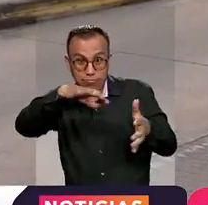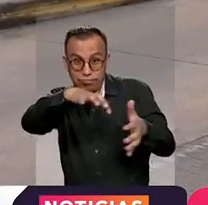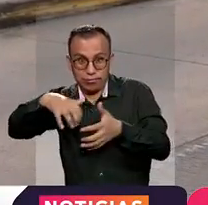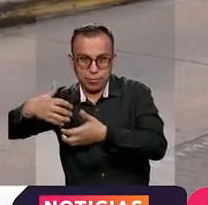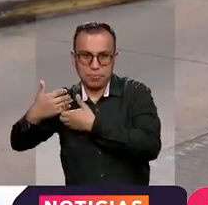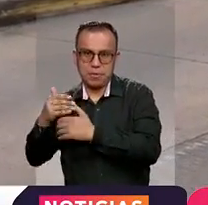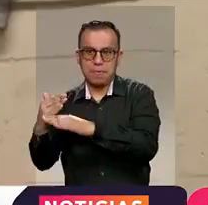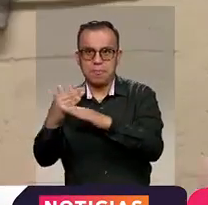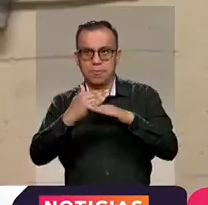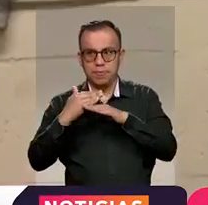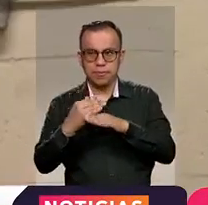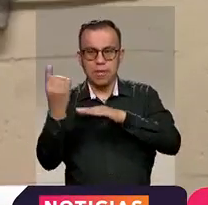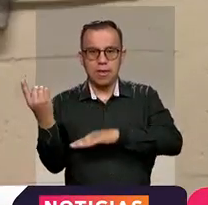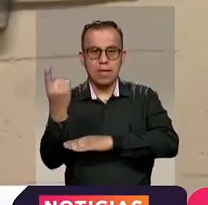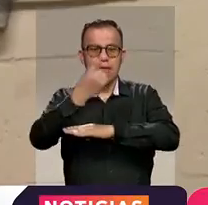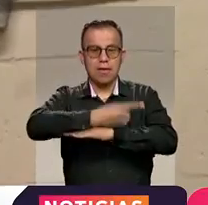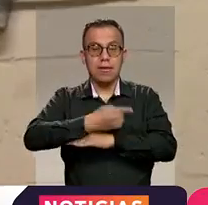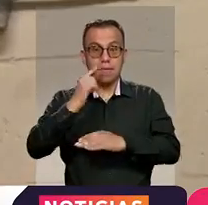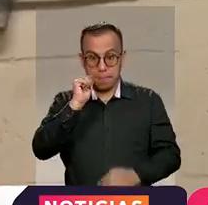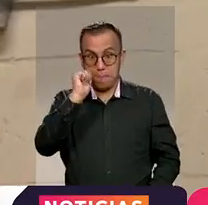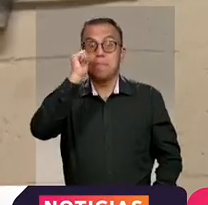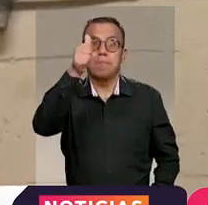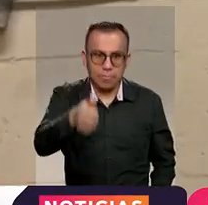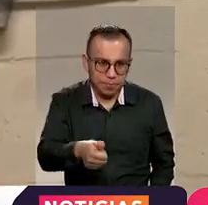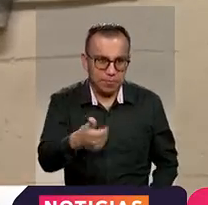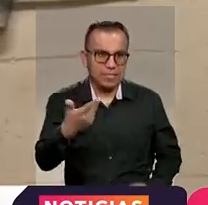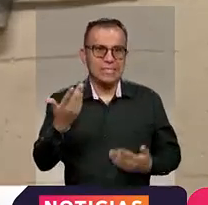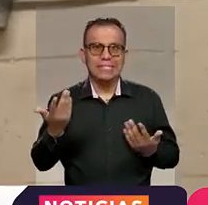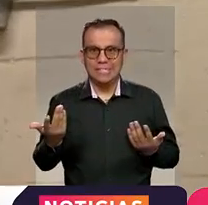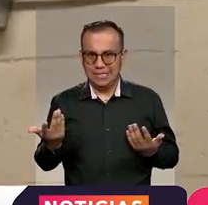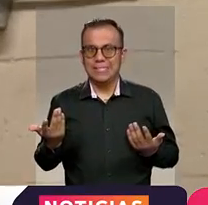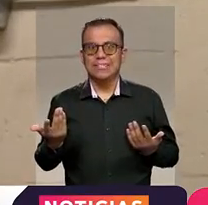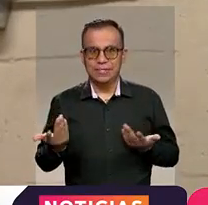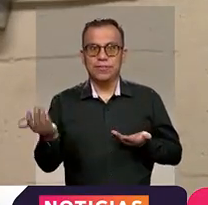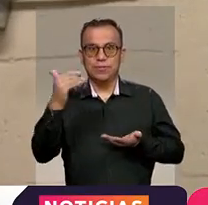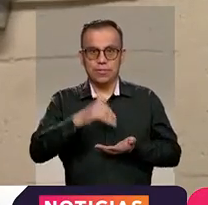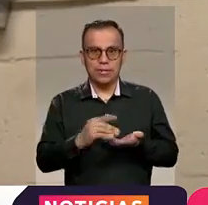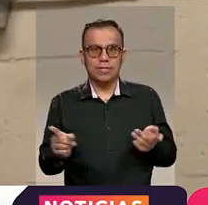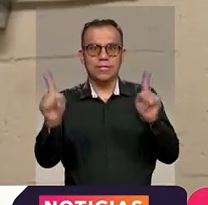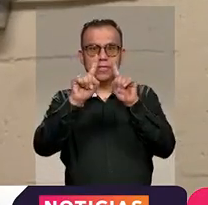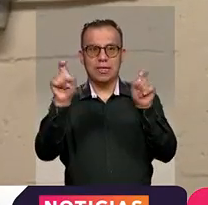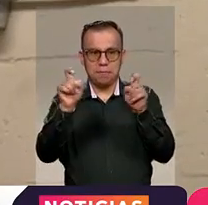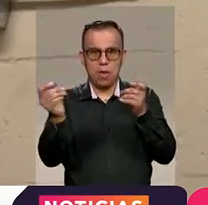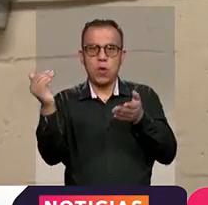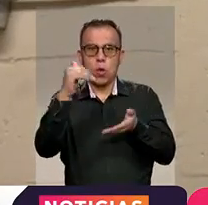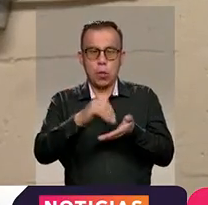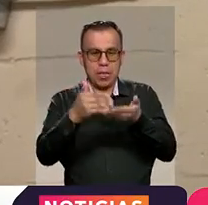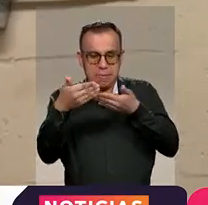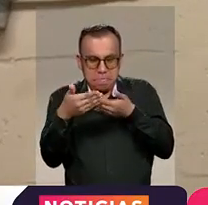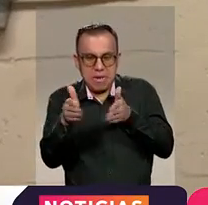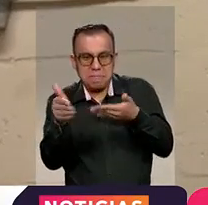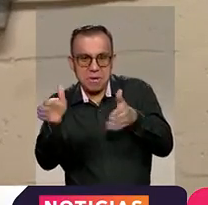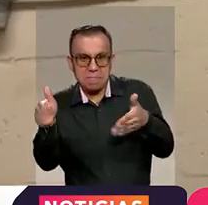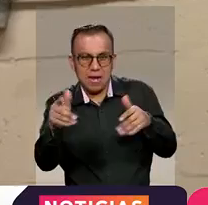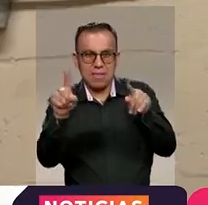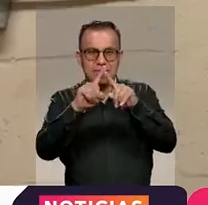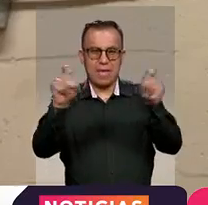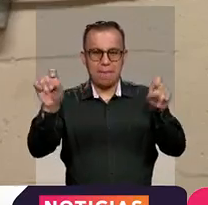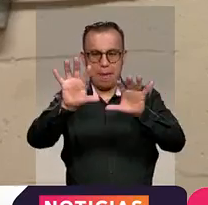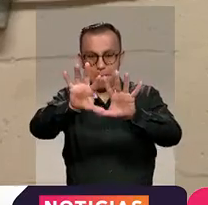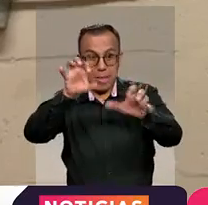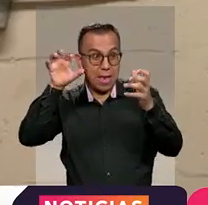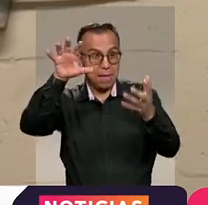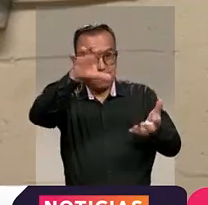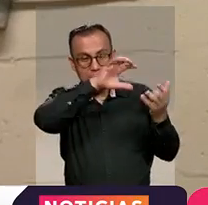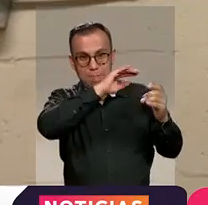vitrinas. Y el día posterior, pues vuelve nuevamente el tema de tener que destapar las fachadas,